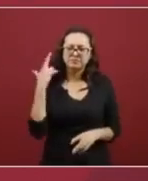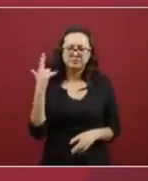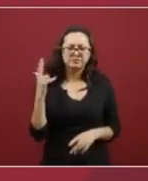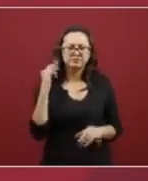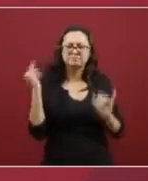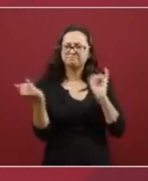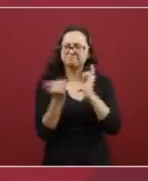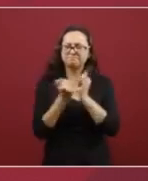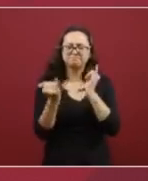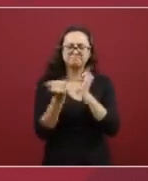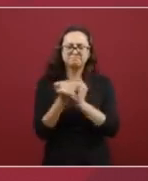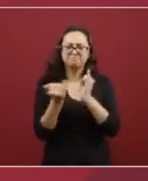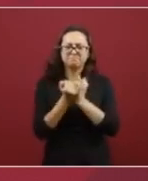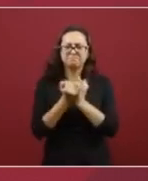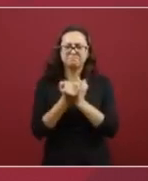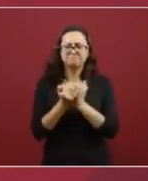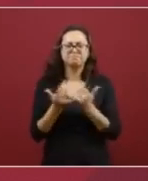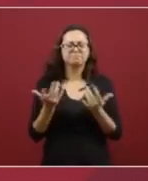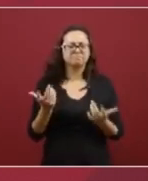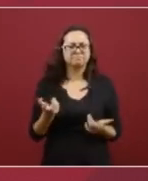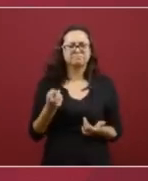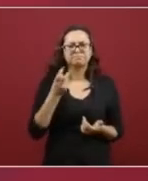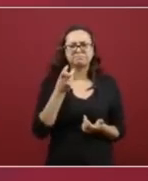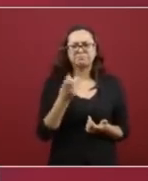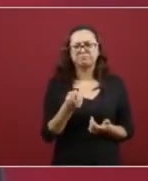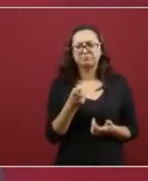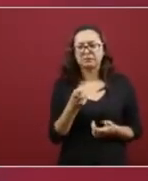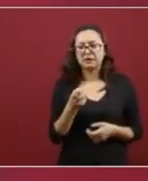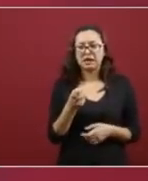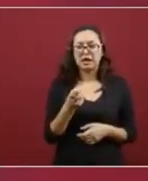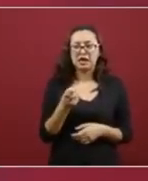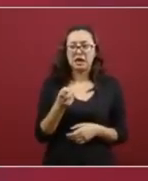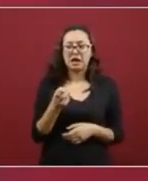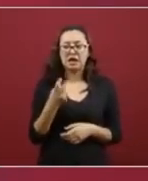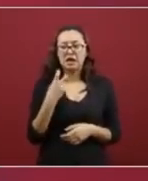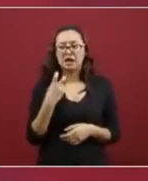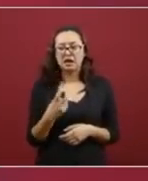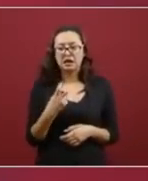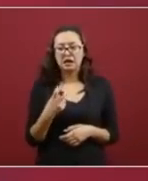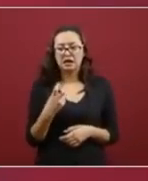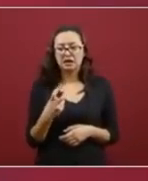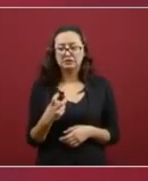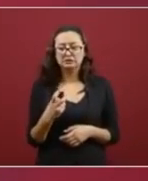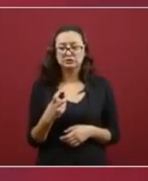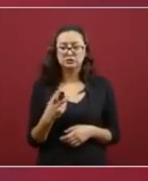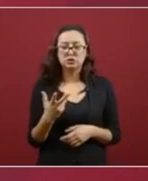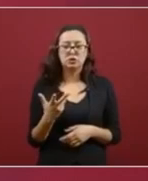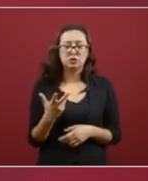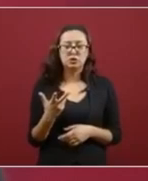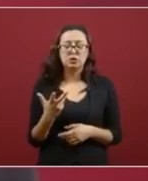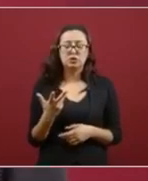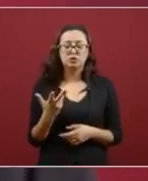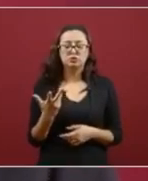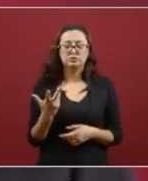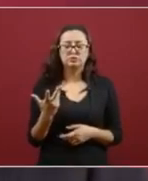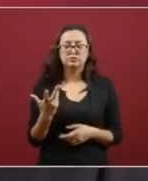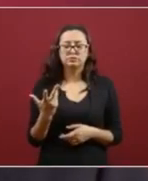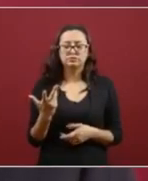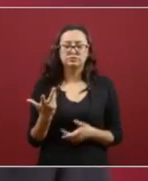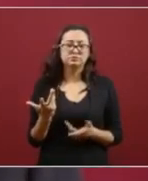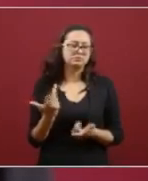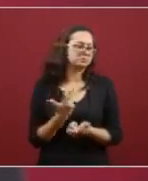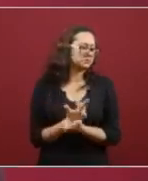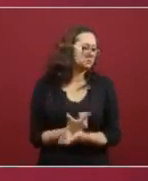de los medios la reina de la